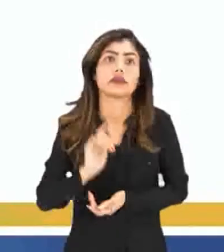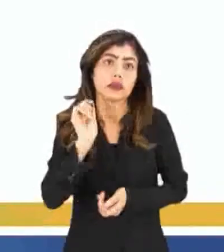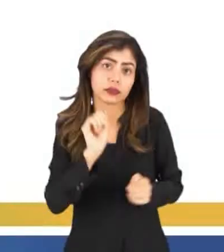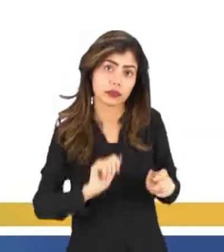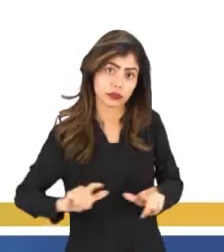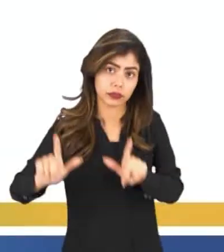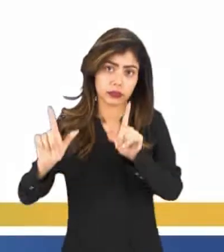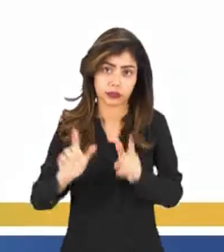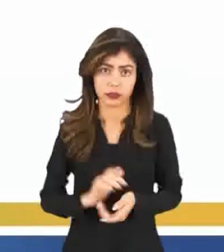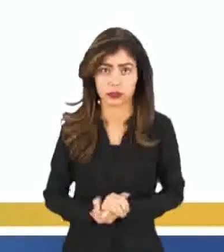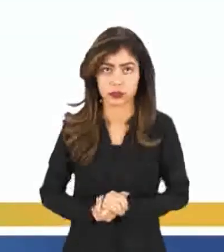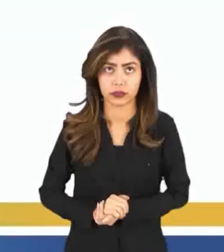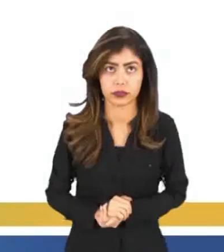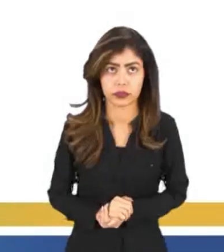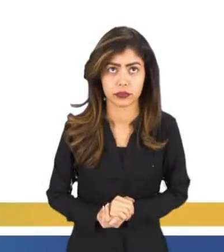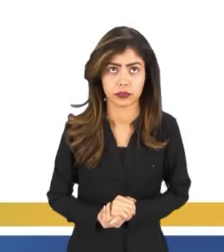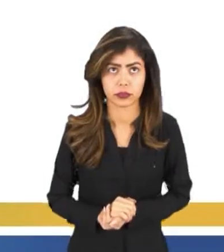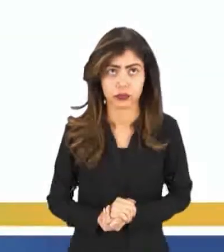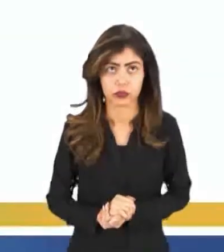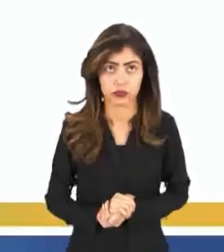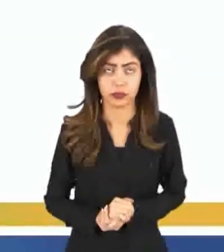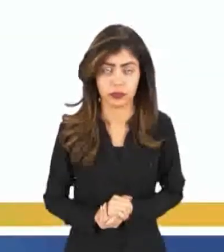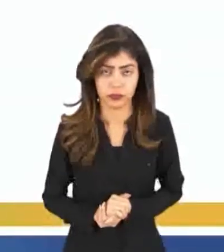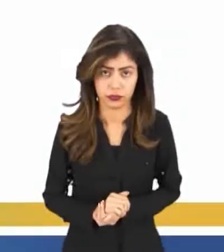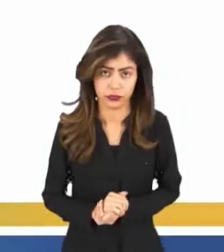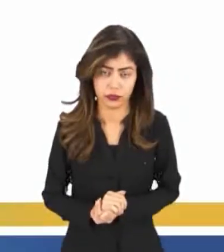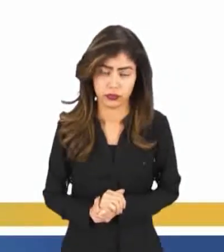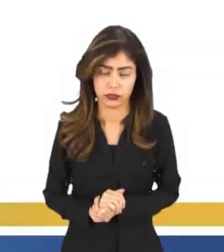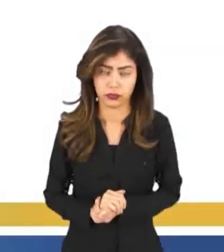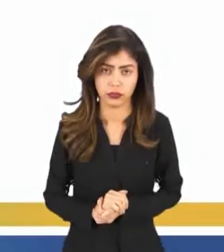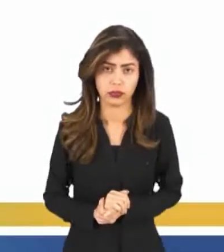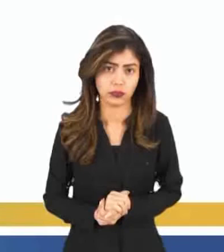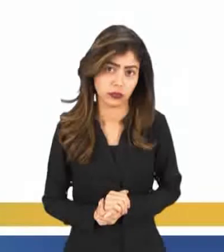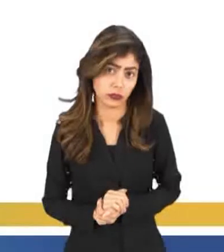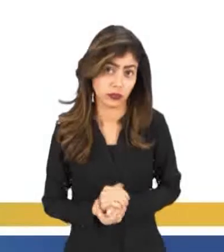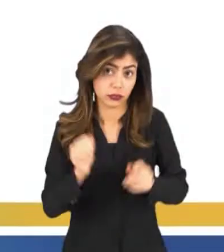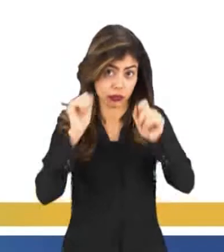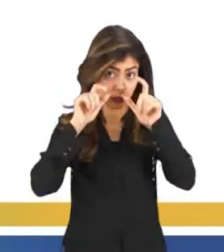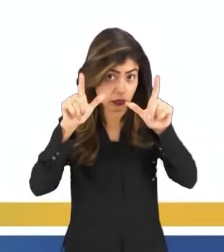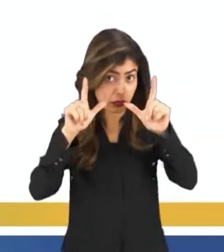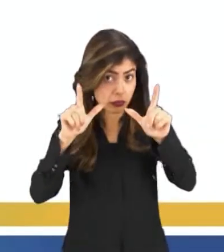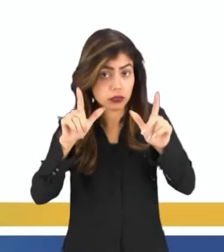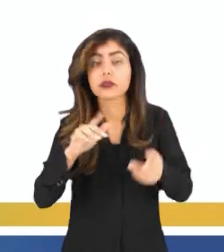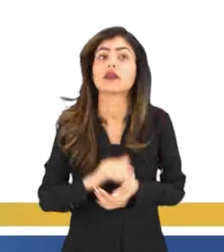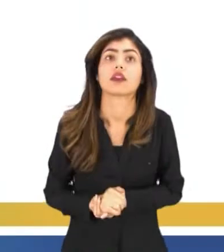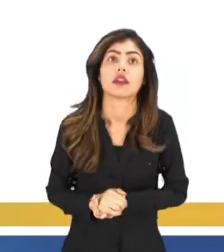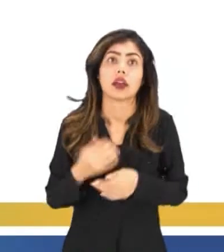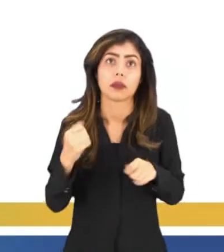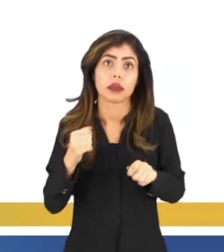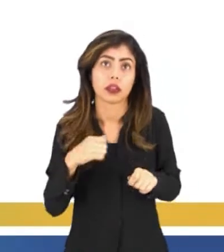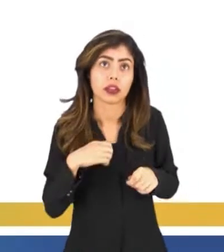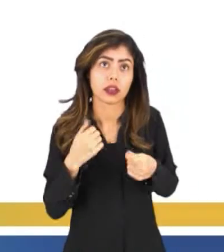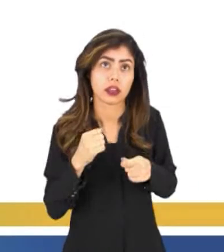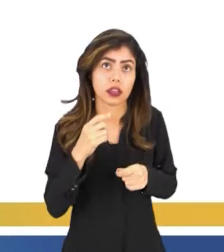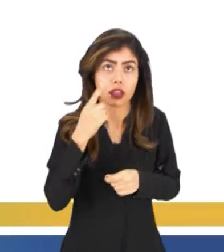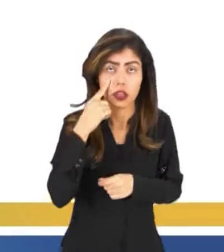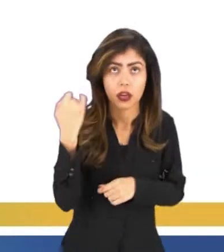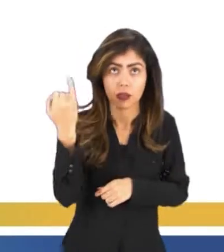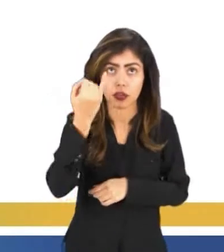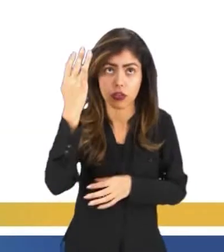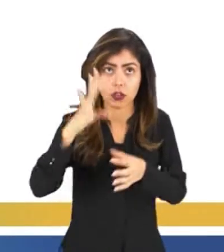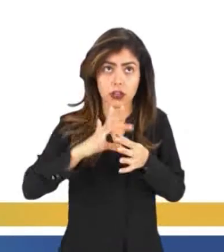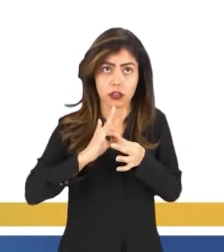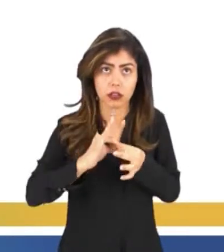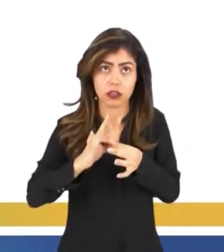suma ok vamos por próximos lighting ojo o sea pongan atención